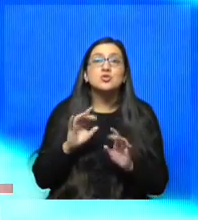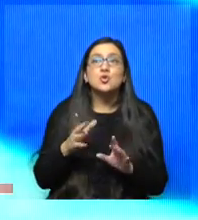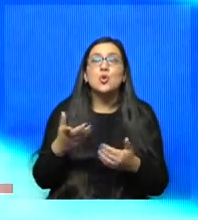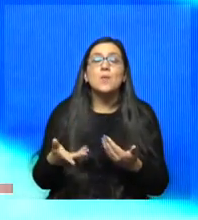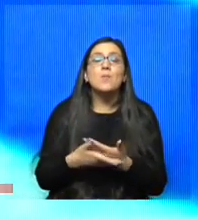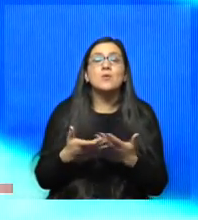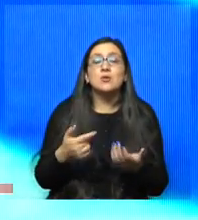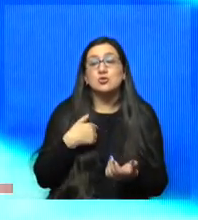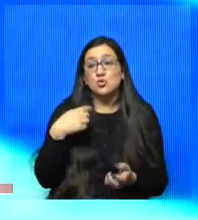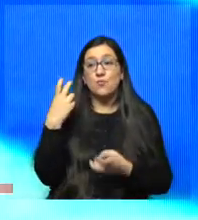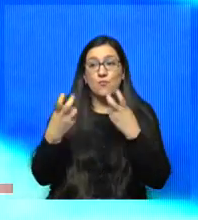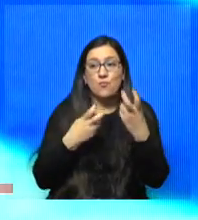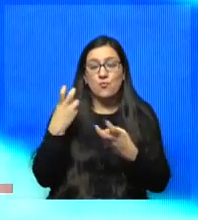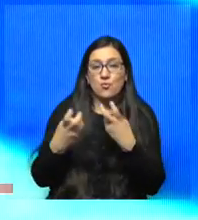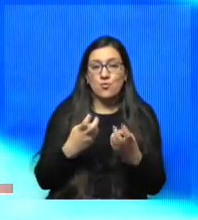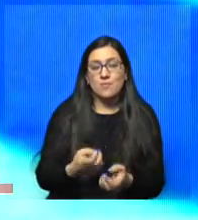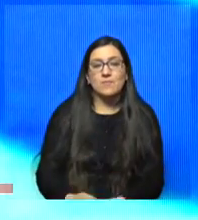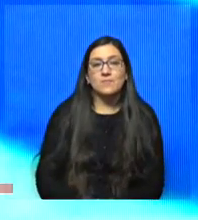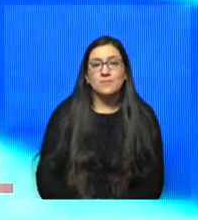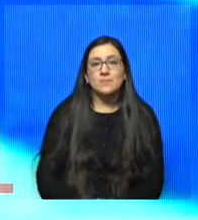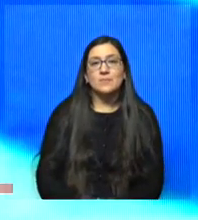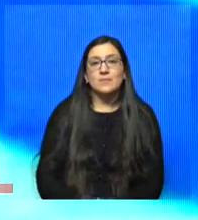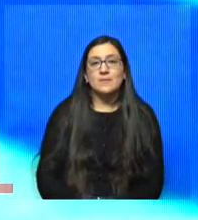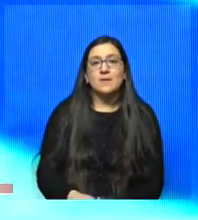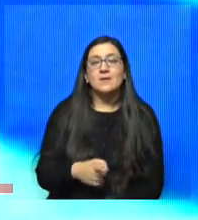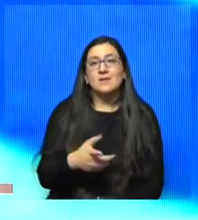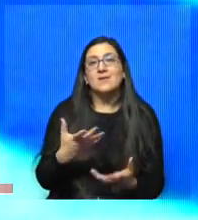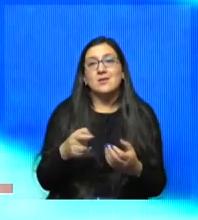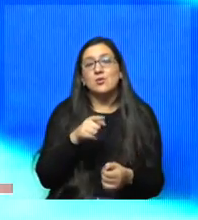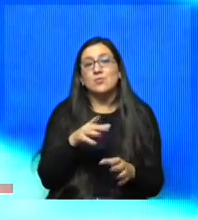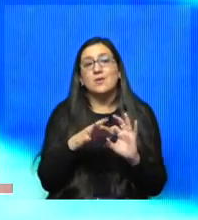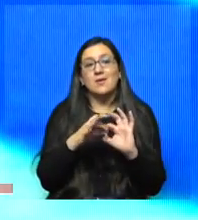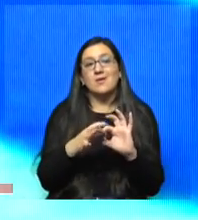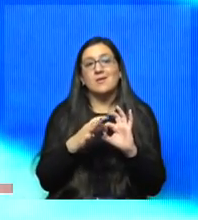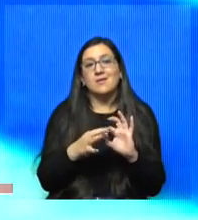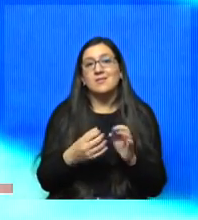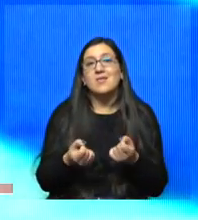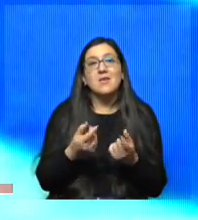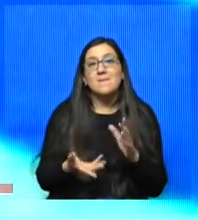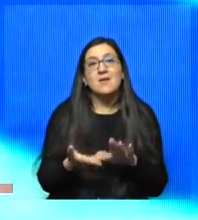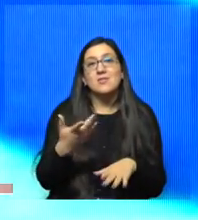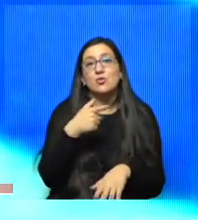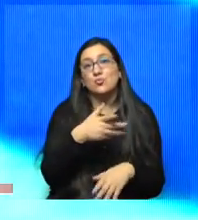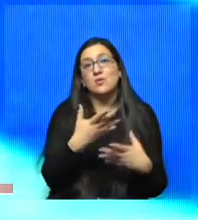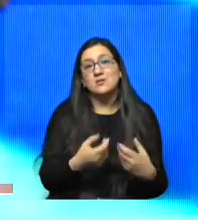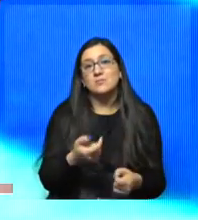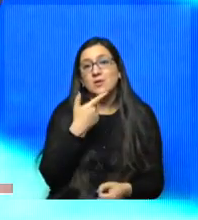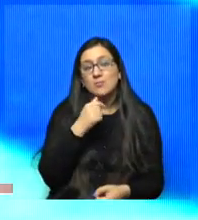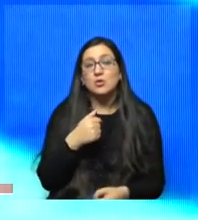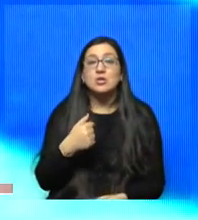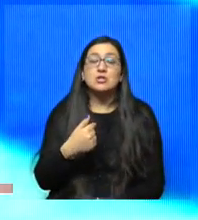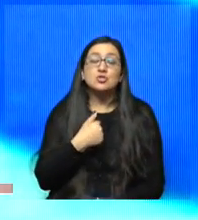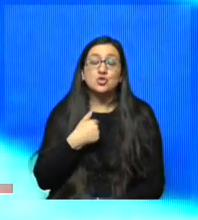porque además está esa lógica del modelo de negocio, ¿no? Como quieren que vos te quedes enganchado, te da más de lo que querés. Entonces, yo soy zurdo